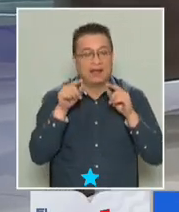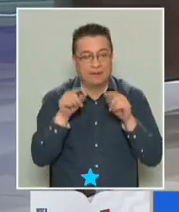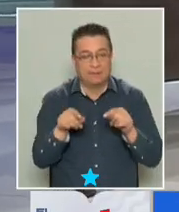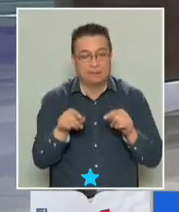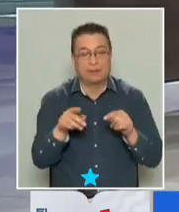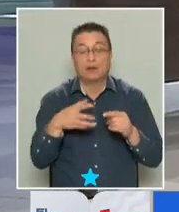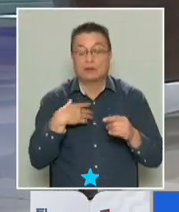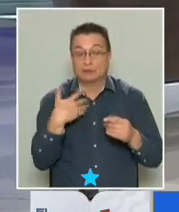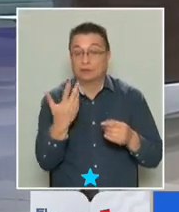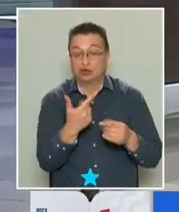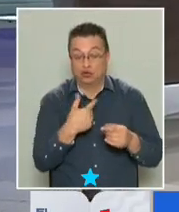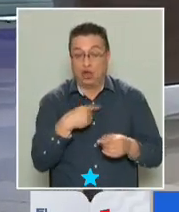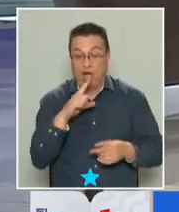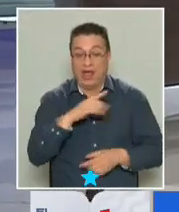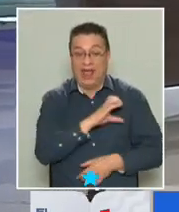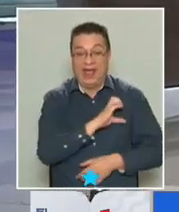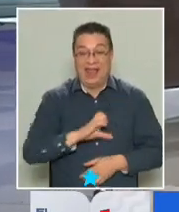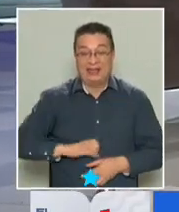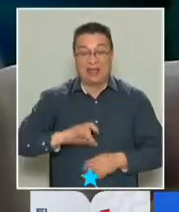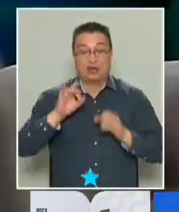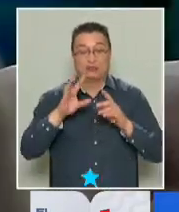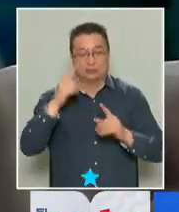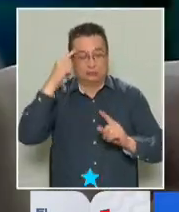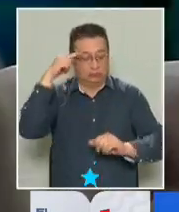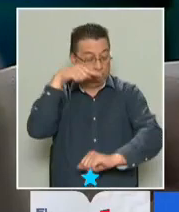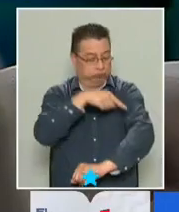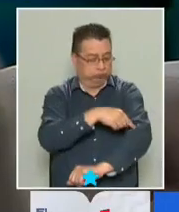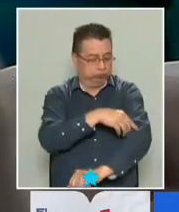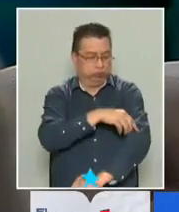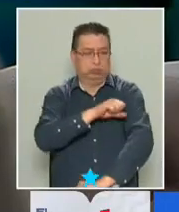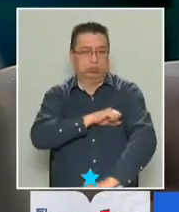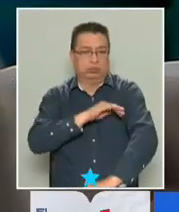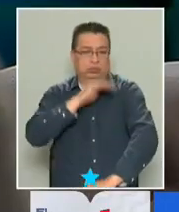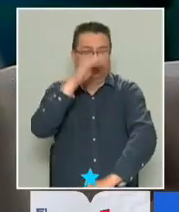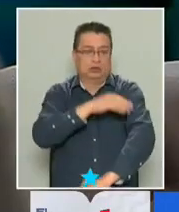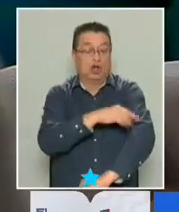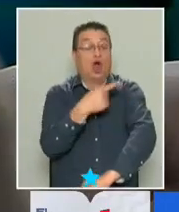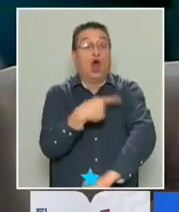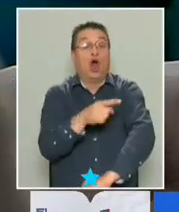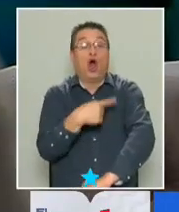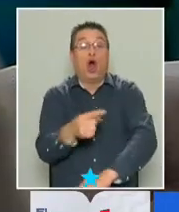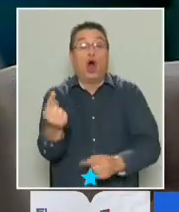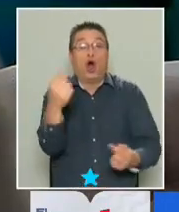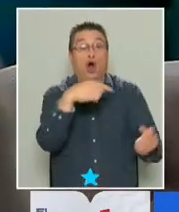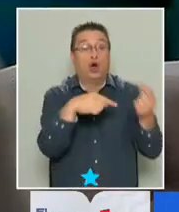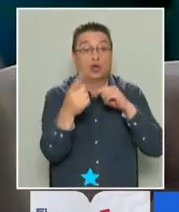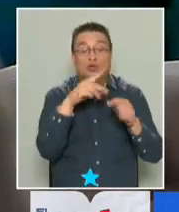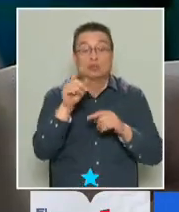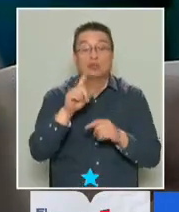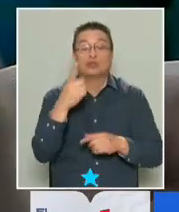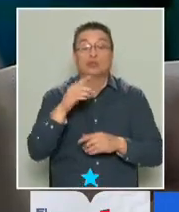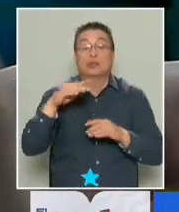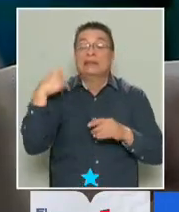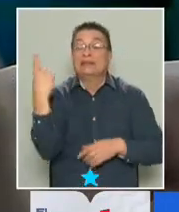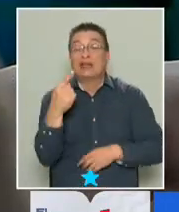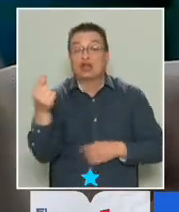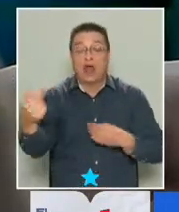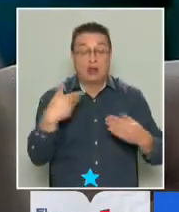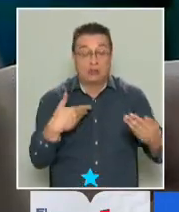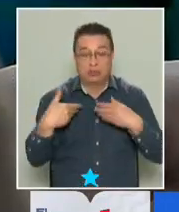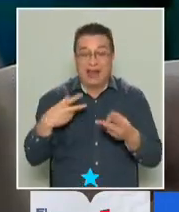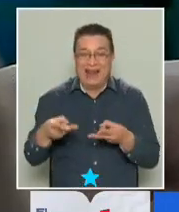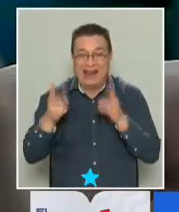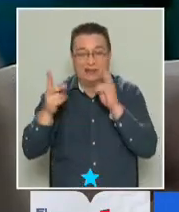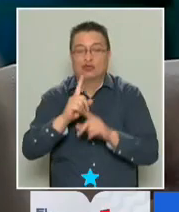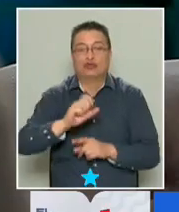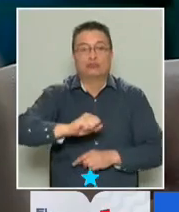nosotros tenemos un estado actualmente centralizado y poca posibilidad de que en tes subnacionales puedan generar derechos